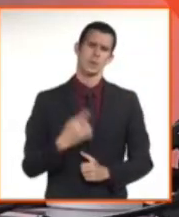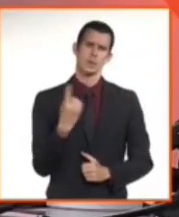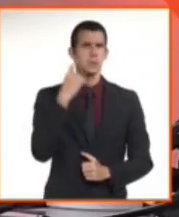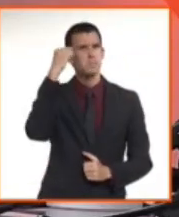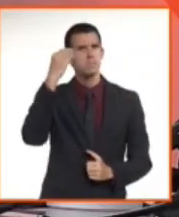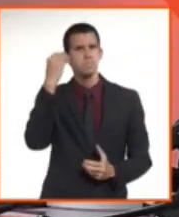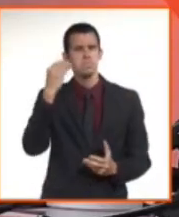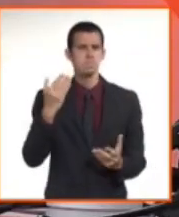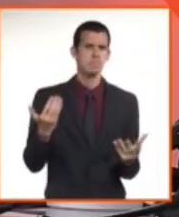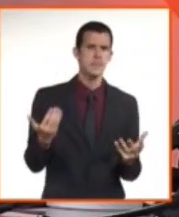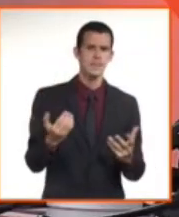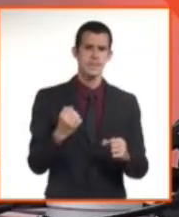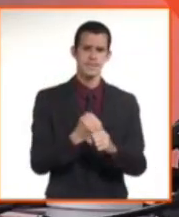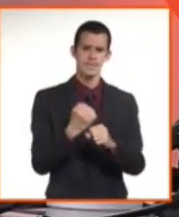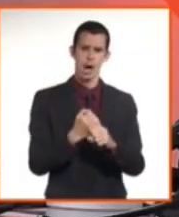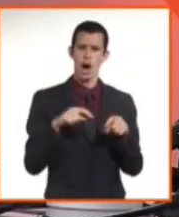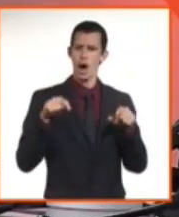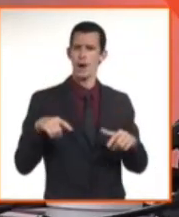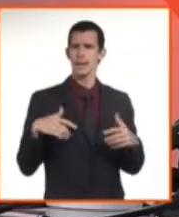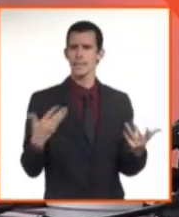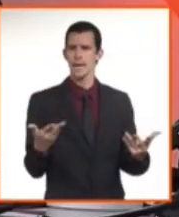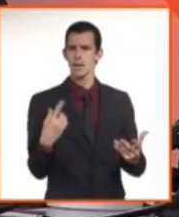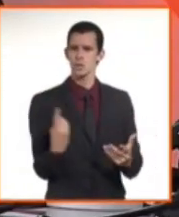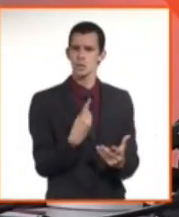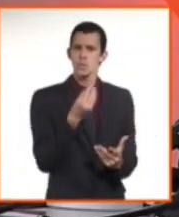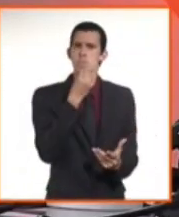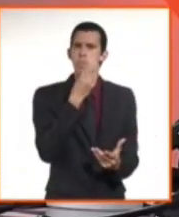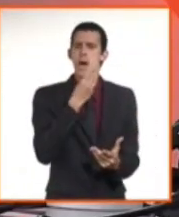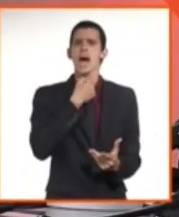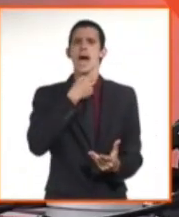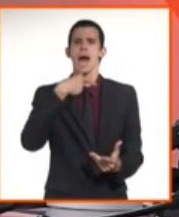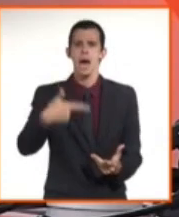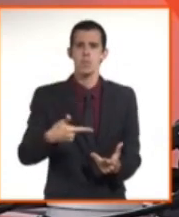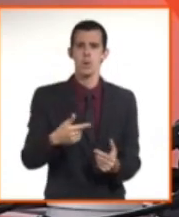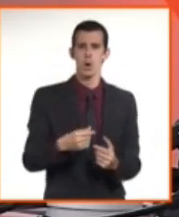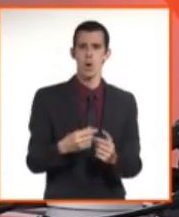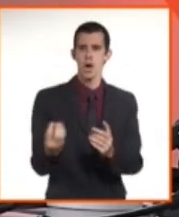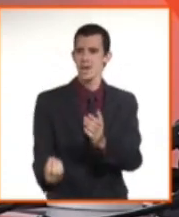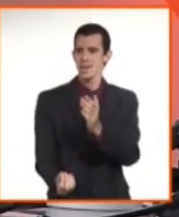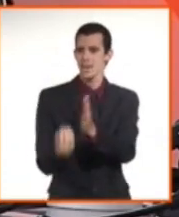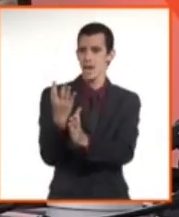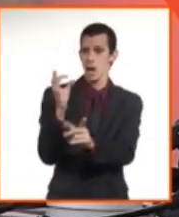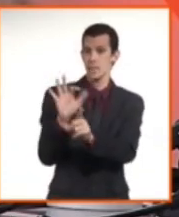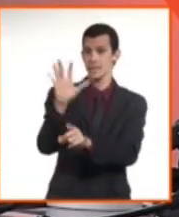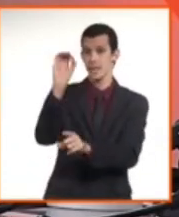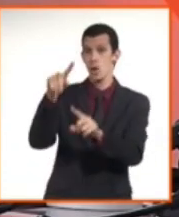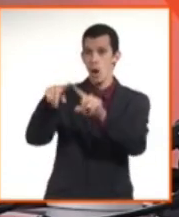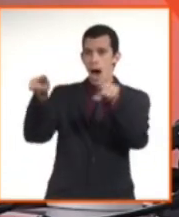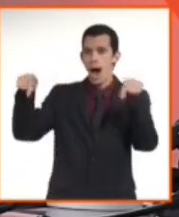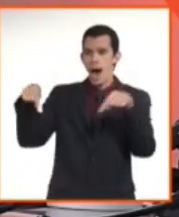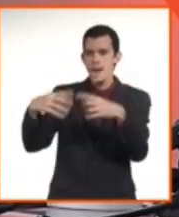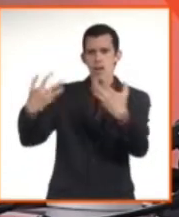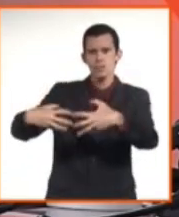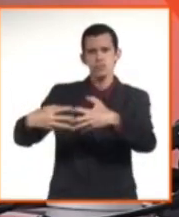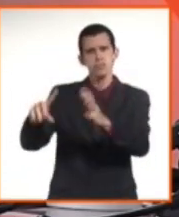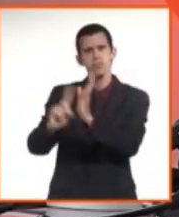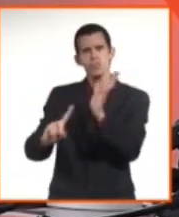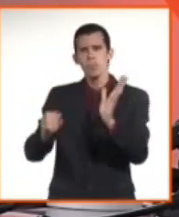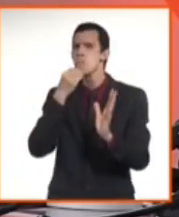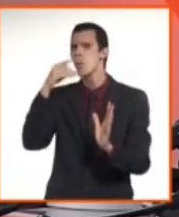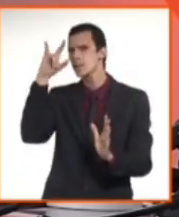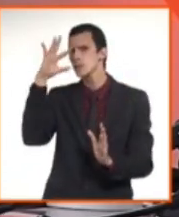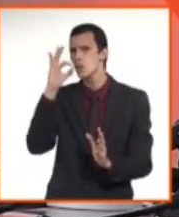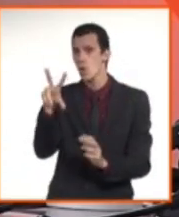pasa con la idea de poder hacer nuevas unidades generadoras en el país? ¿Hacia dónde nos encaminamos?